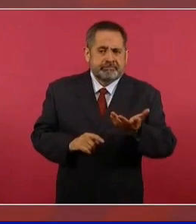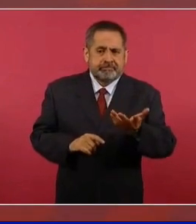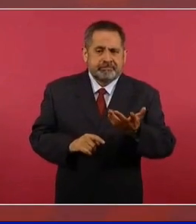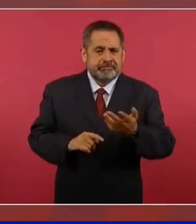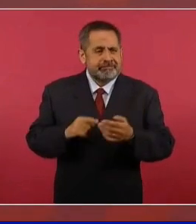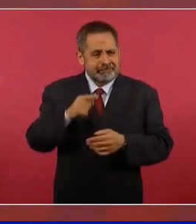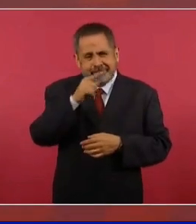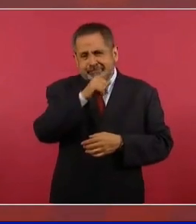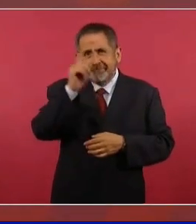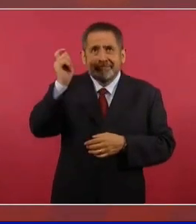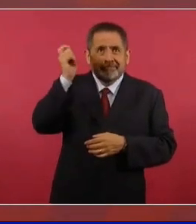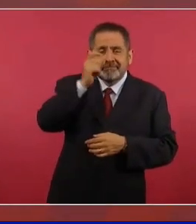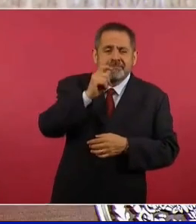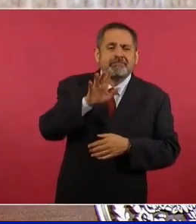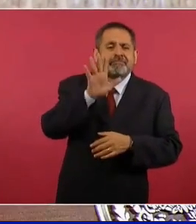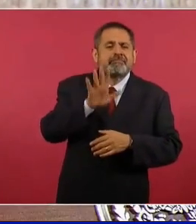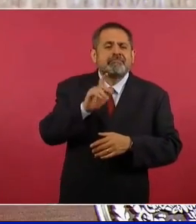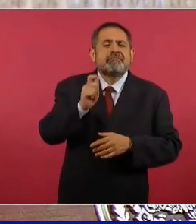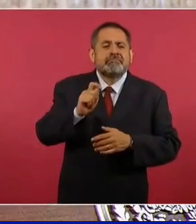irrespetuosa